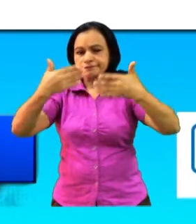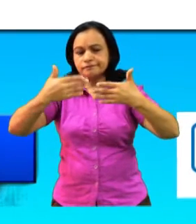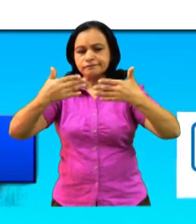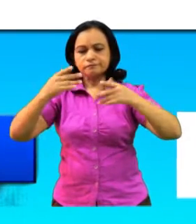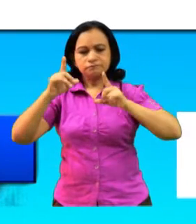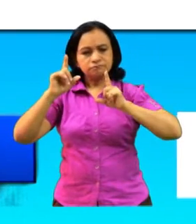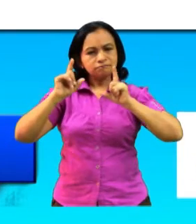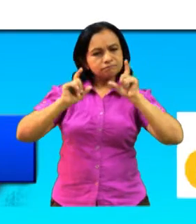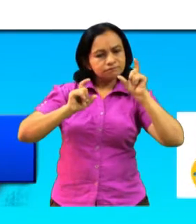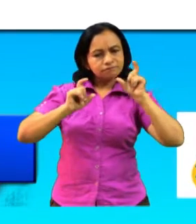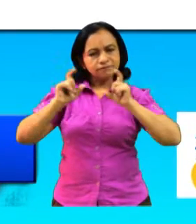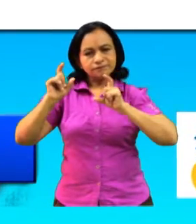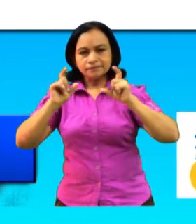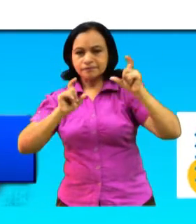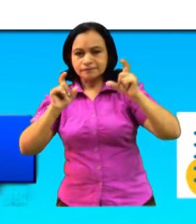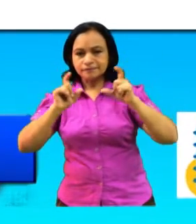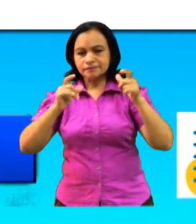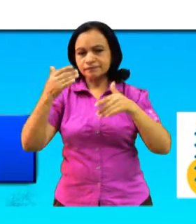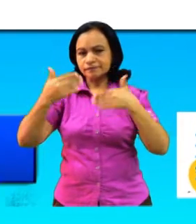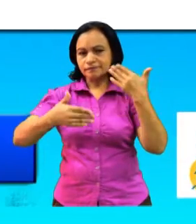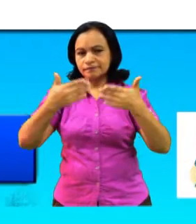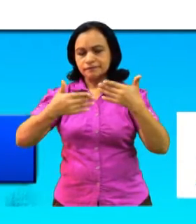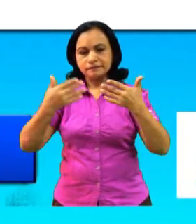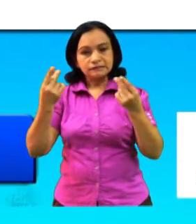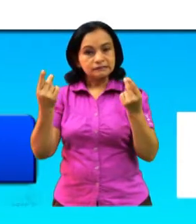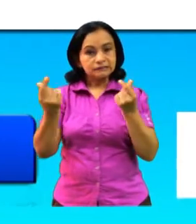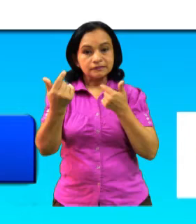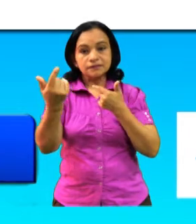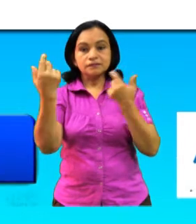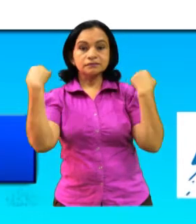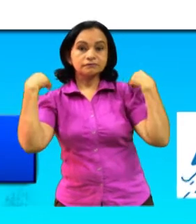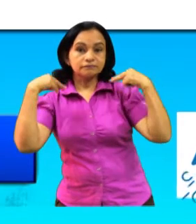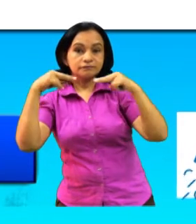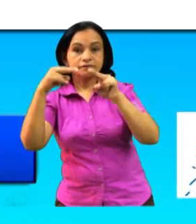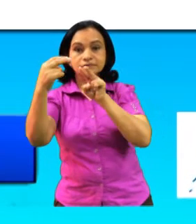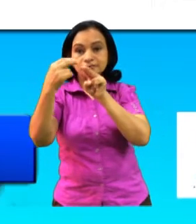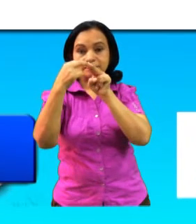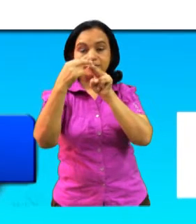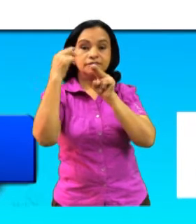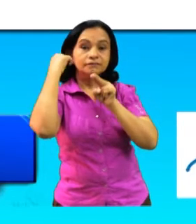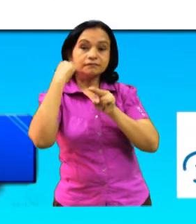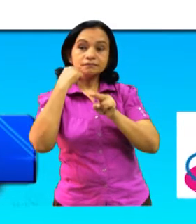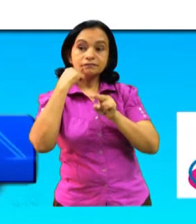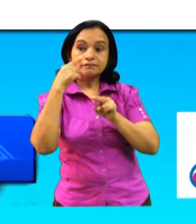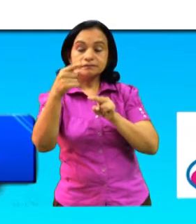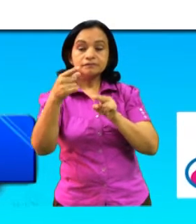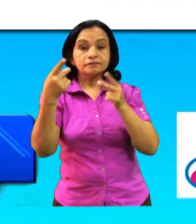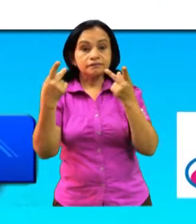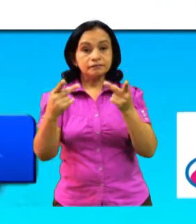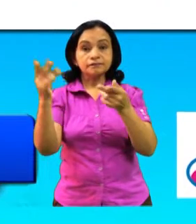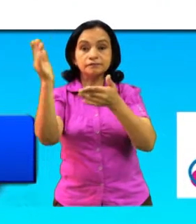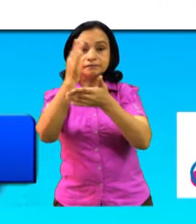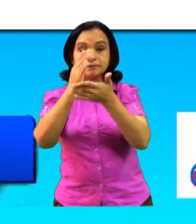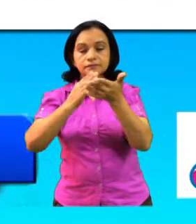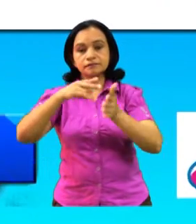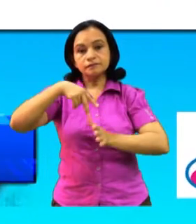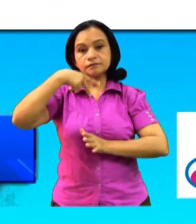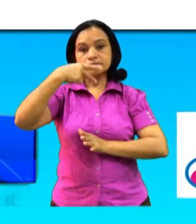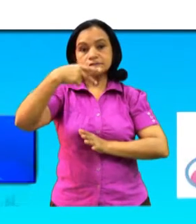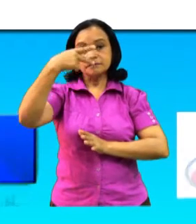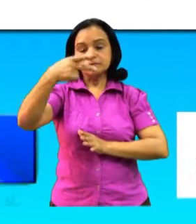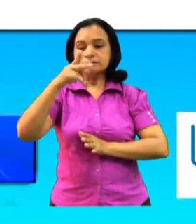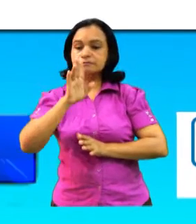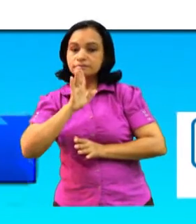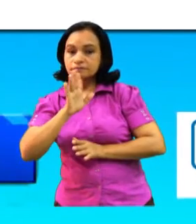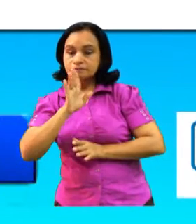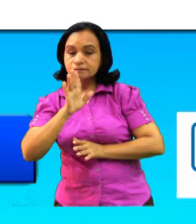ameritan más de un movimiento, ¿verdad? Tiene que ser muy hiperactivo con el profesor y con la persona sorda también. también, pero hay ciertas palabras, porque eso lo